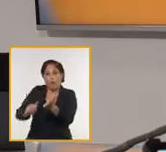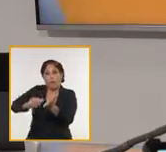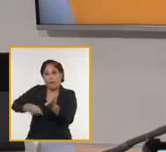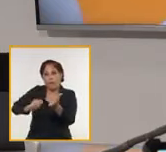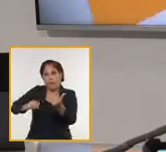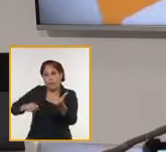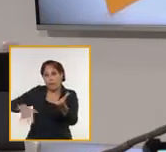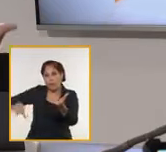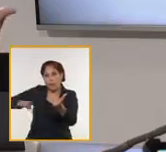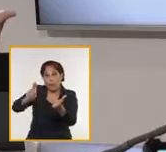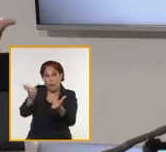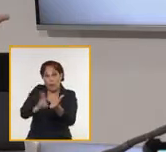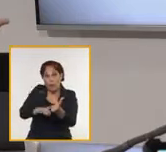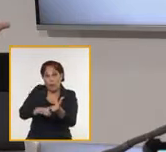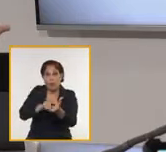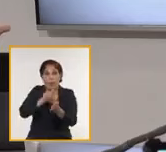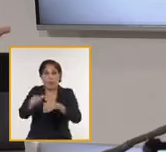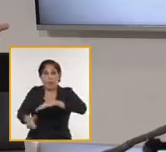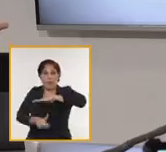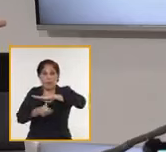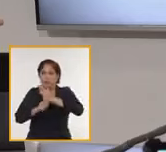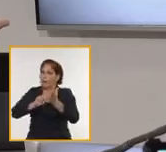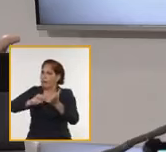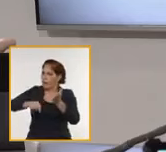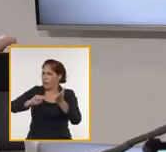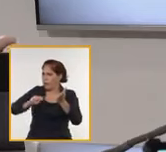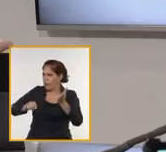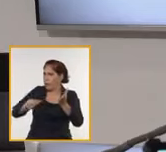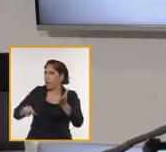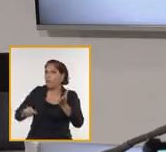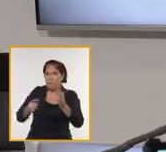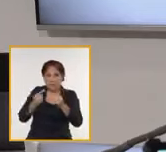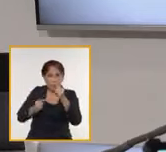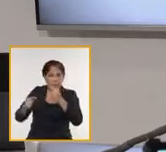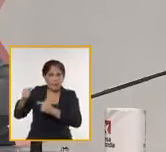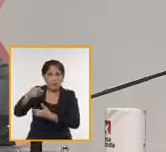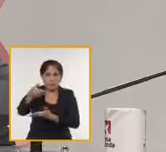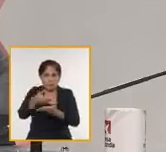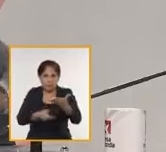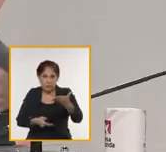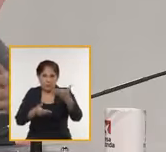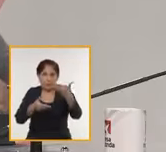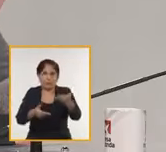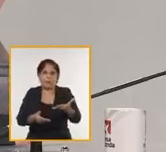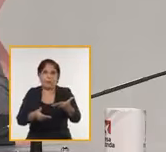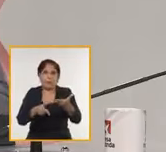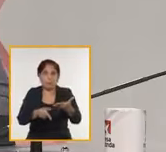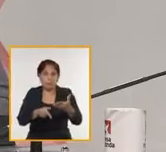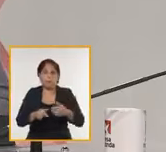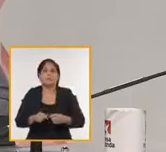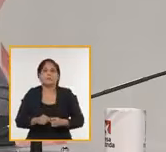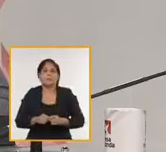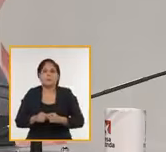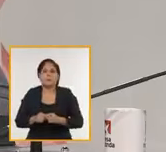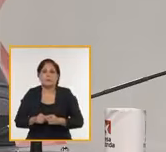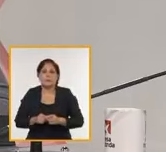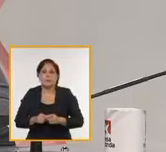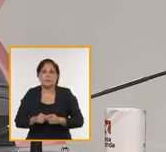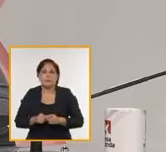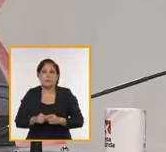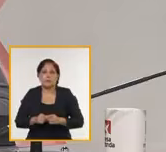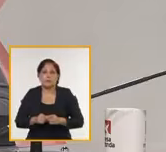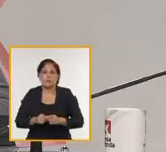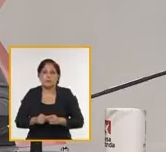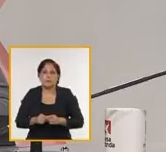entre todos los jefes de Estado de desarrollar estos principios. Y por eso resulta atractiva, ¿no? Sobre todo